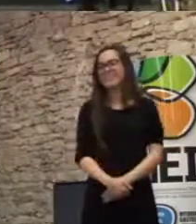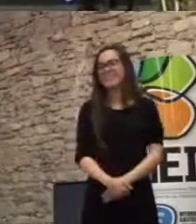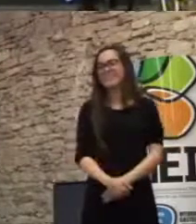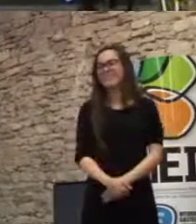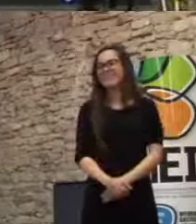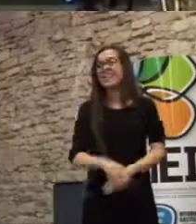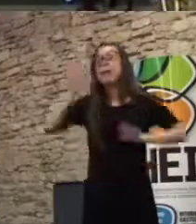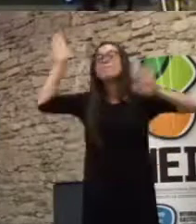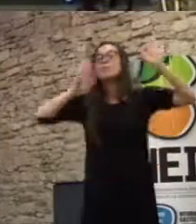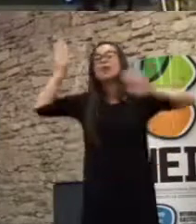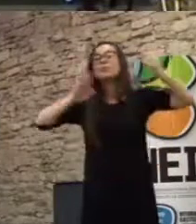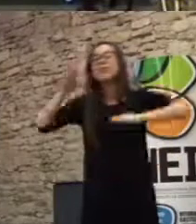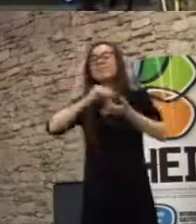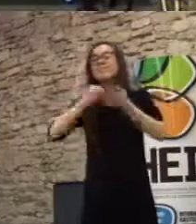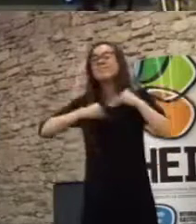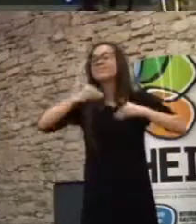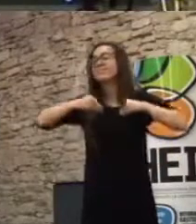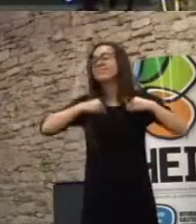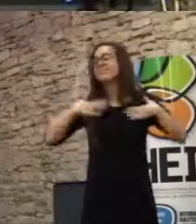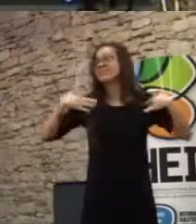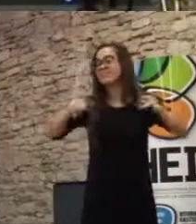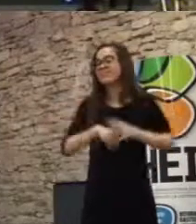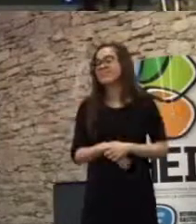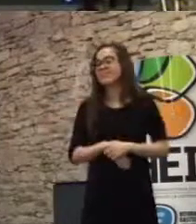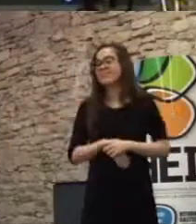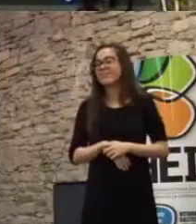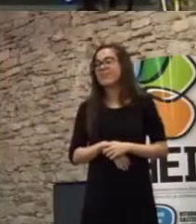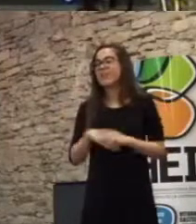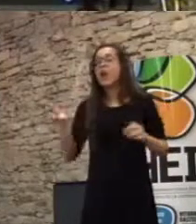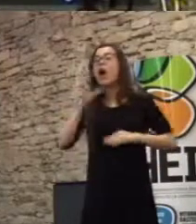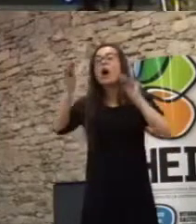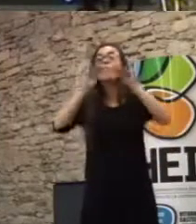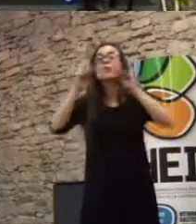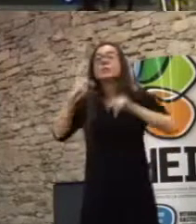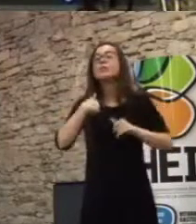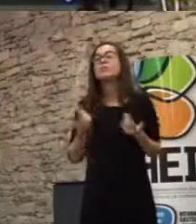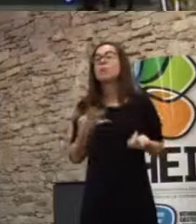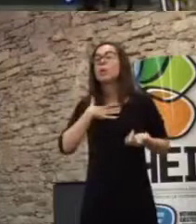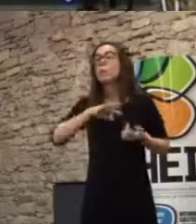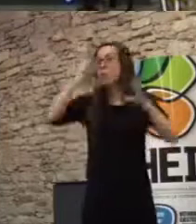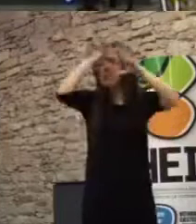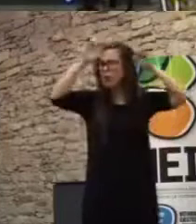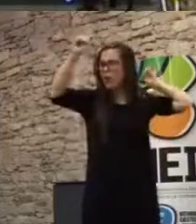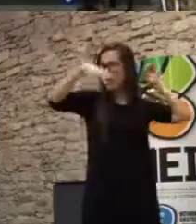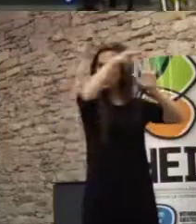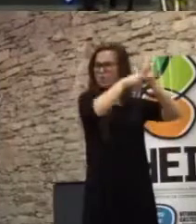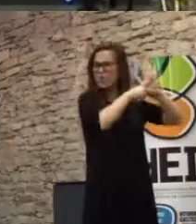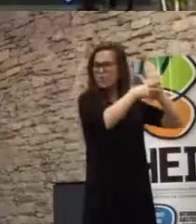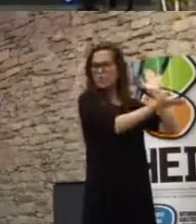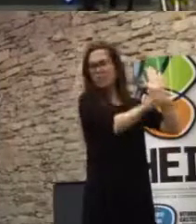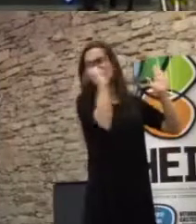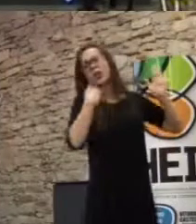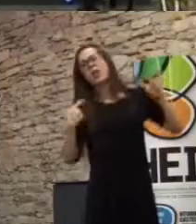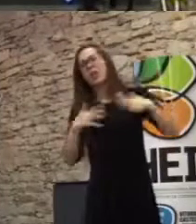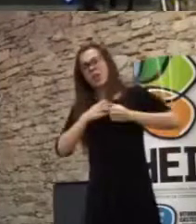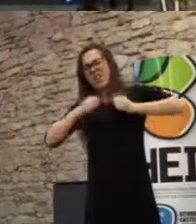preguntas hasta aquí y ahora yo os voy hacer una pregunta vosotros me permitís que me quite el protocolo porque estoy acalorado